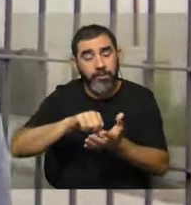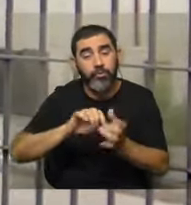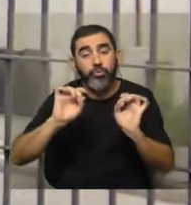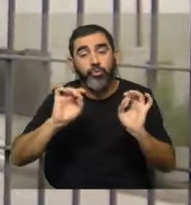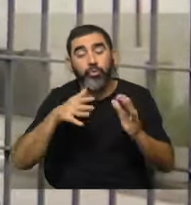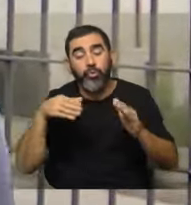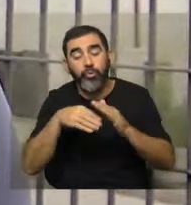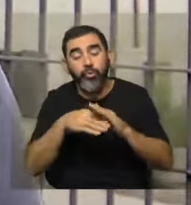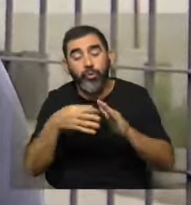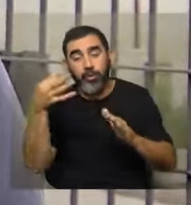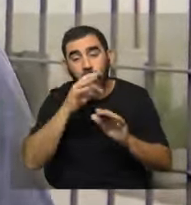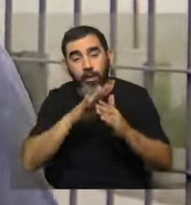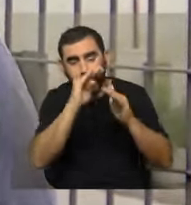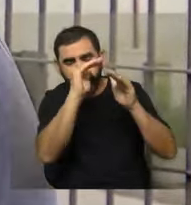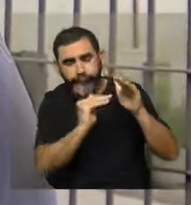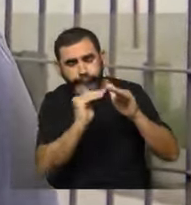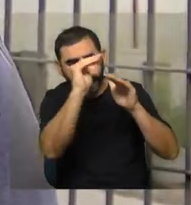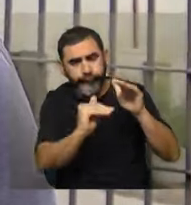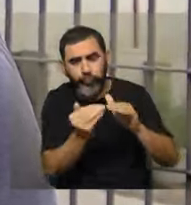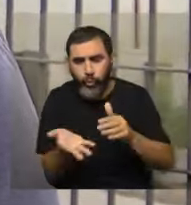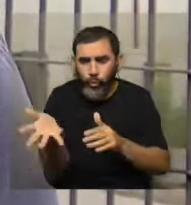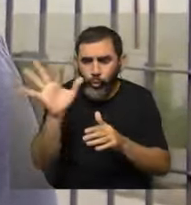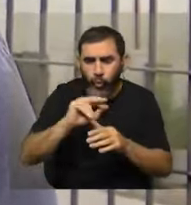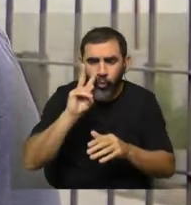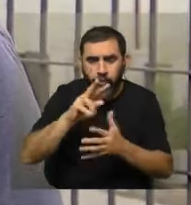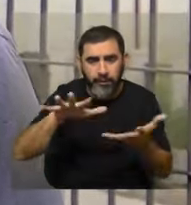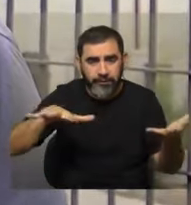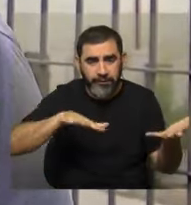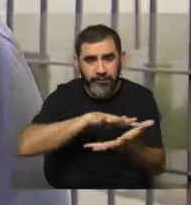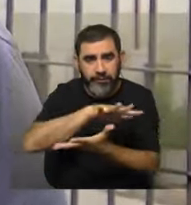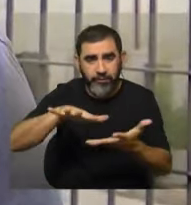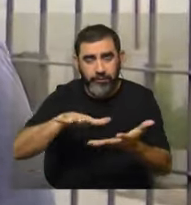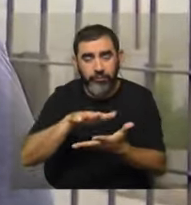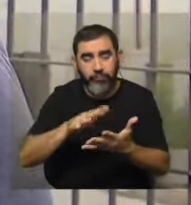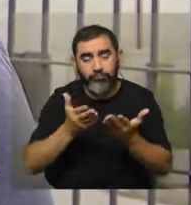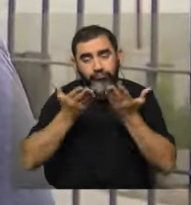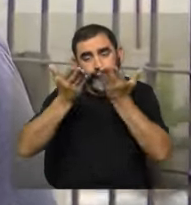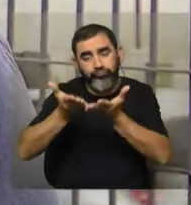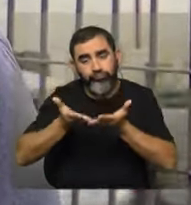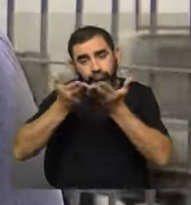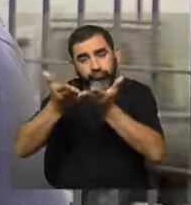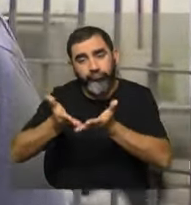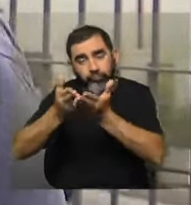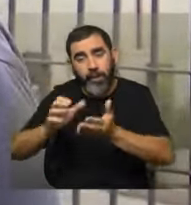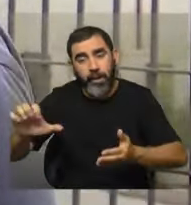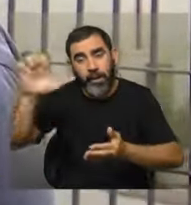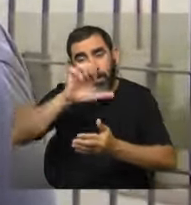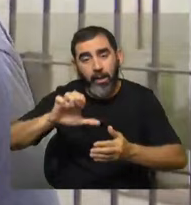hoy un país de acopio todos los días estamos viendo estas situaciones de cargamentos que se encuentran en Europa que tienen como epicentro